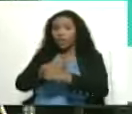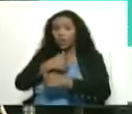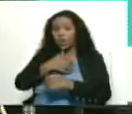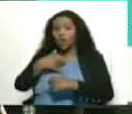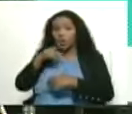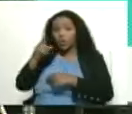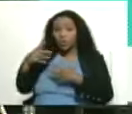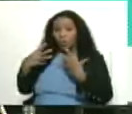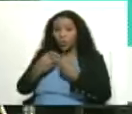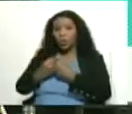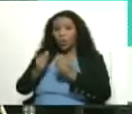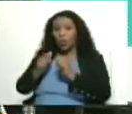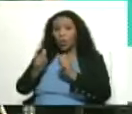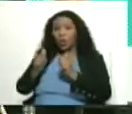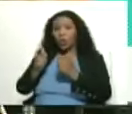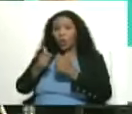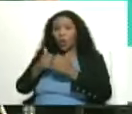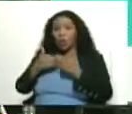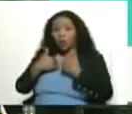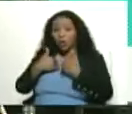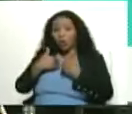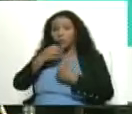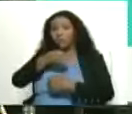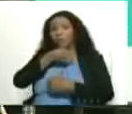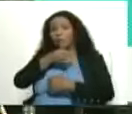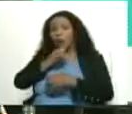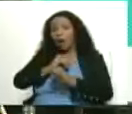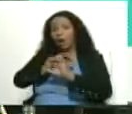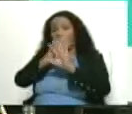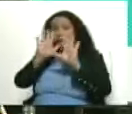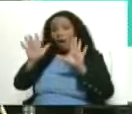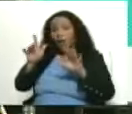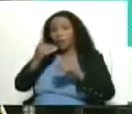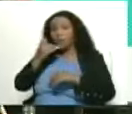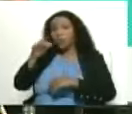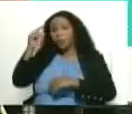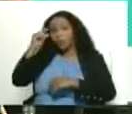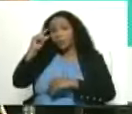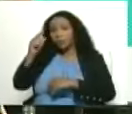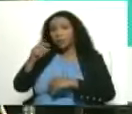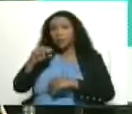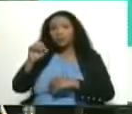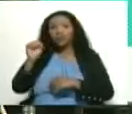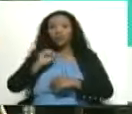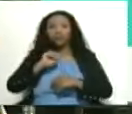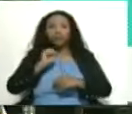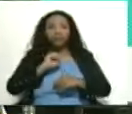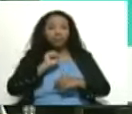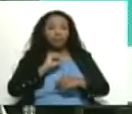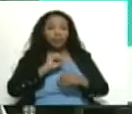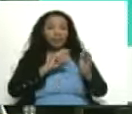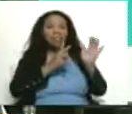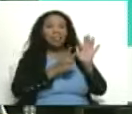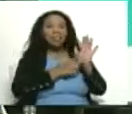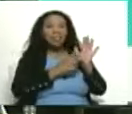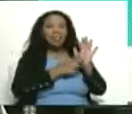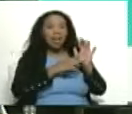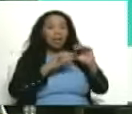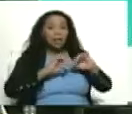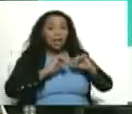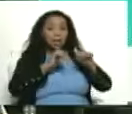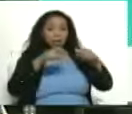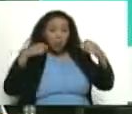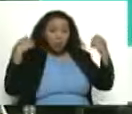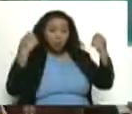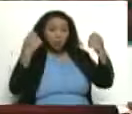acompañe a decirle al país las cosas que vamos a hacer en los próximos días. Sí, Héctor, de verdad que ha sido un inicio de